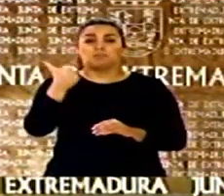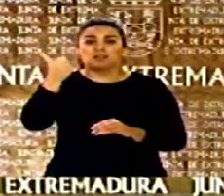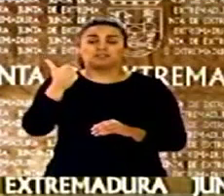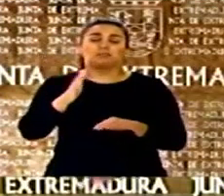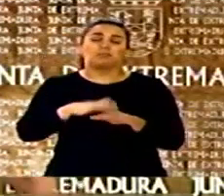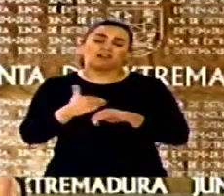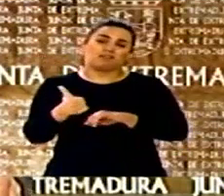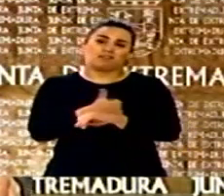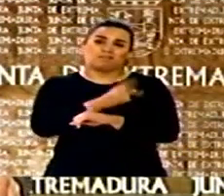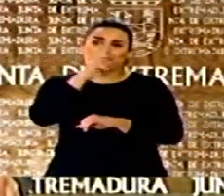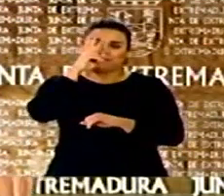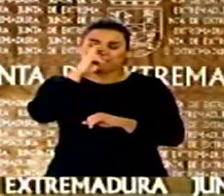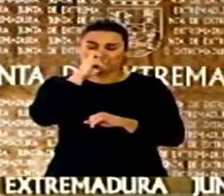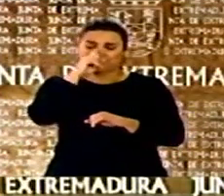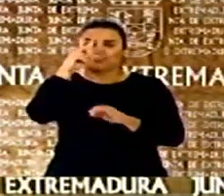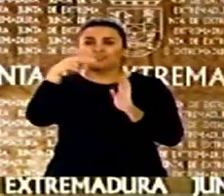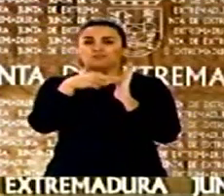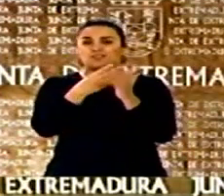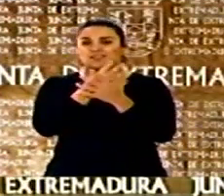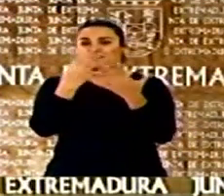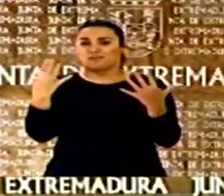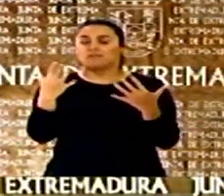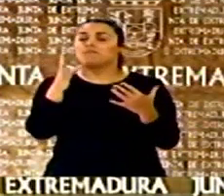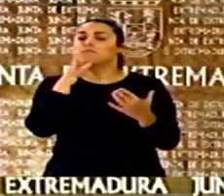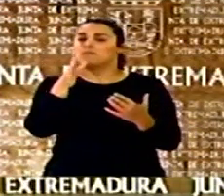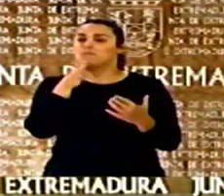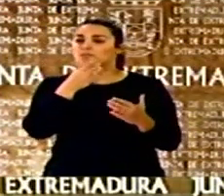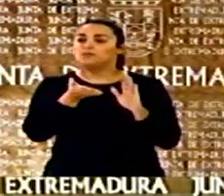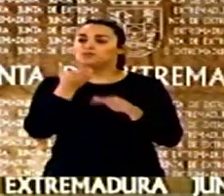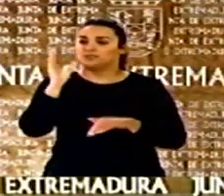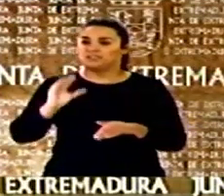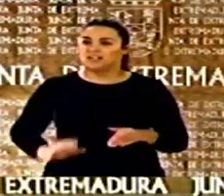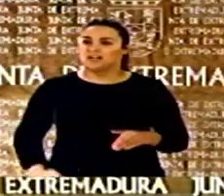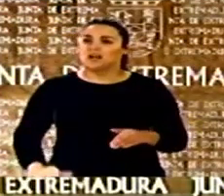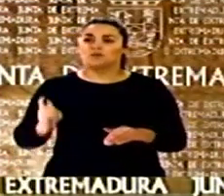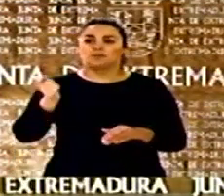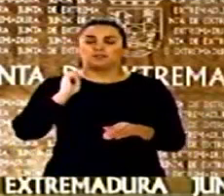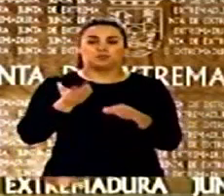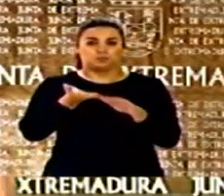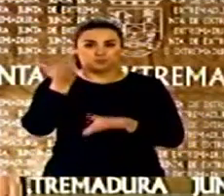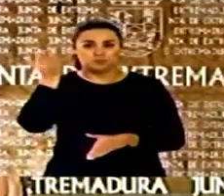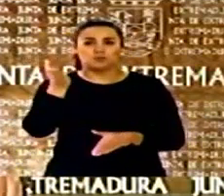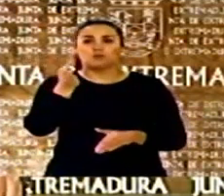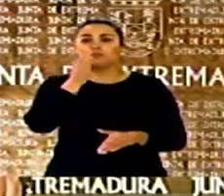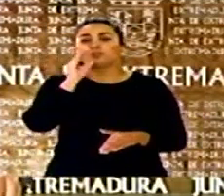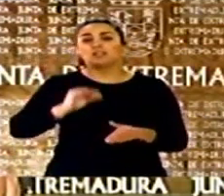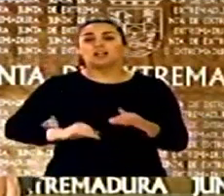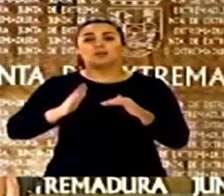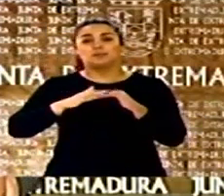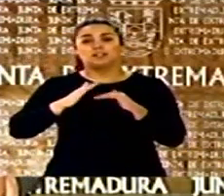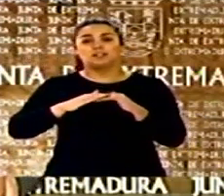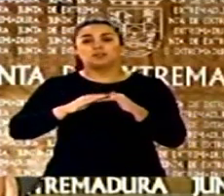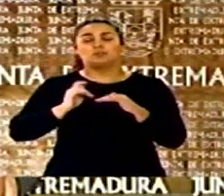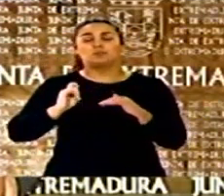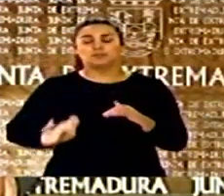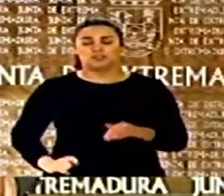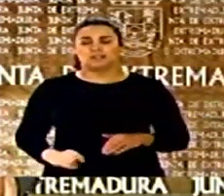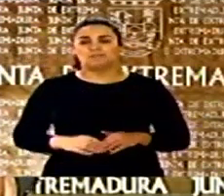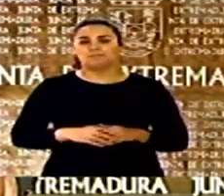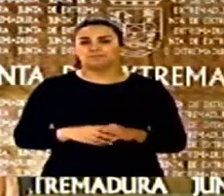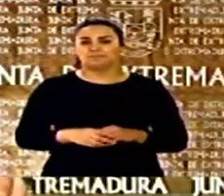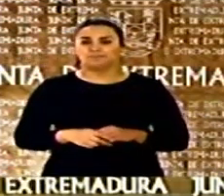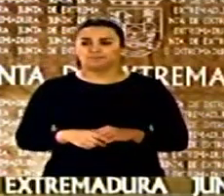como consecuencia de subir las pensiones mínimas más que las máximas, primero a cortarse la brecha y, en segundo lugar, a tener